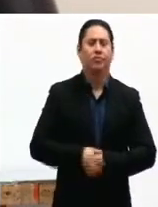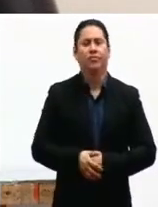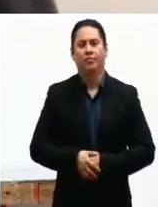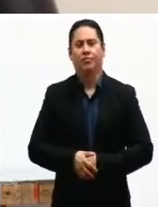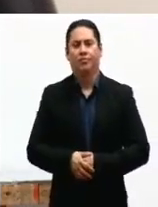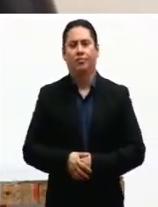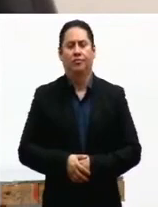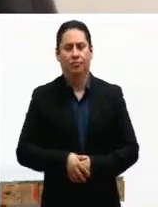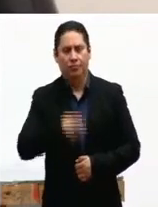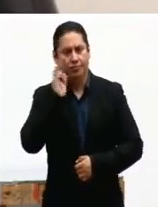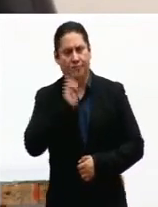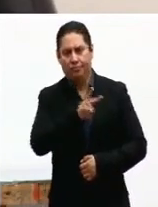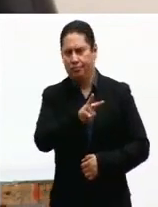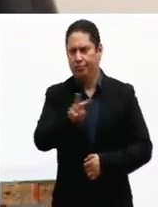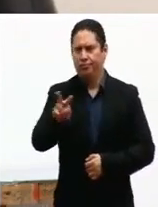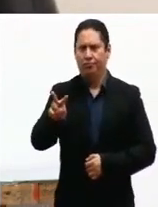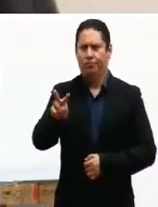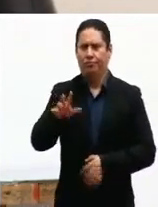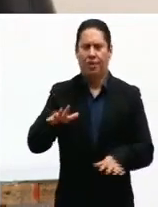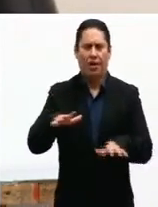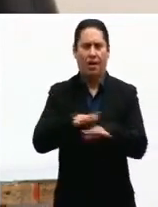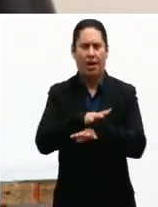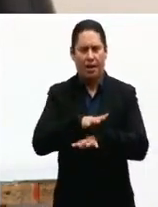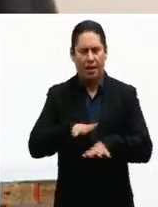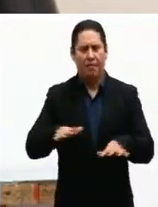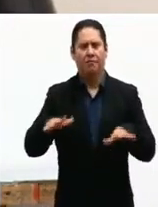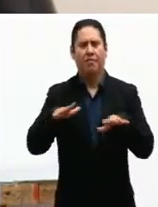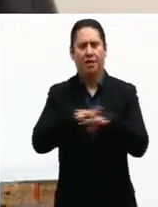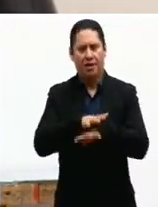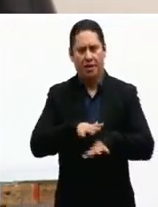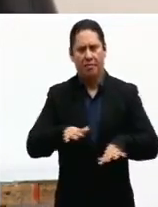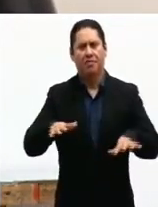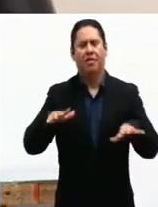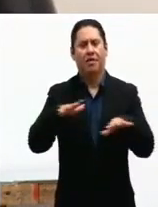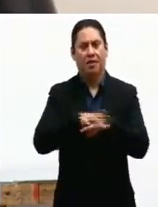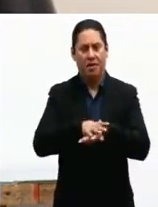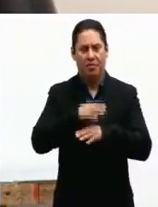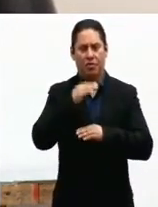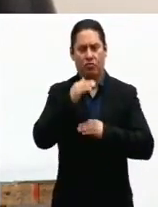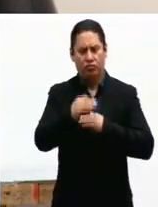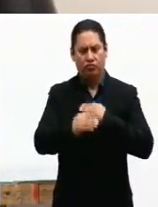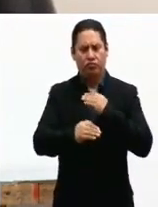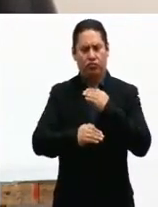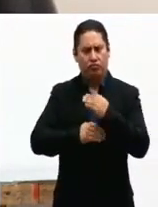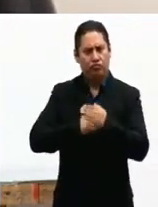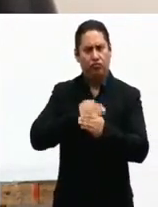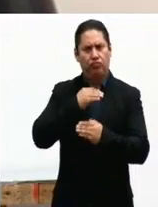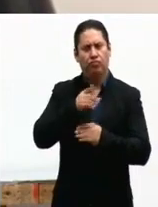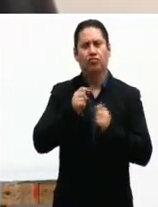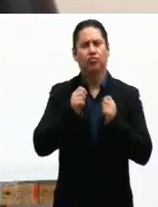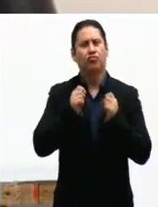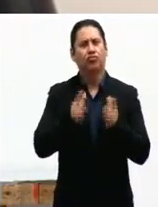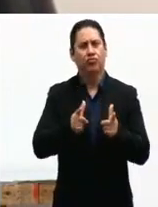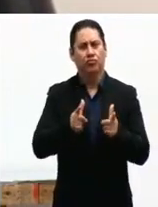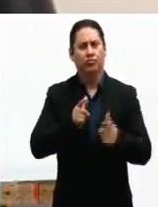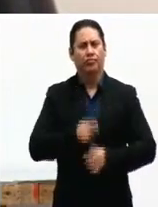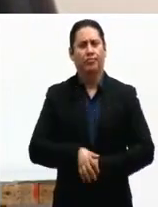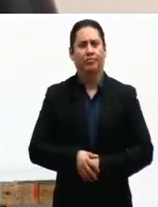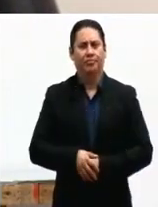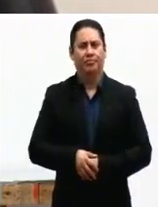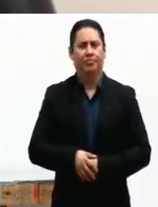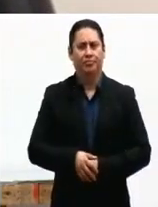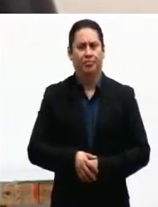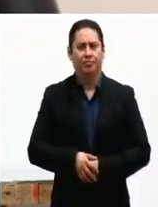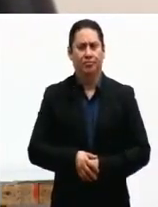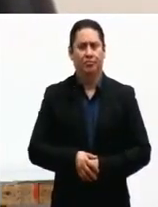y he visto pasar los cambios vertiginosos que ha tenido mi ciudad, que ha tenido Tuxtla Gutiérrez. Hace